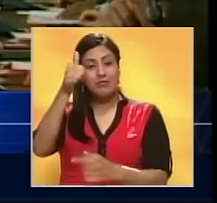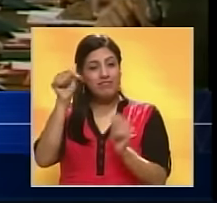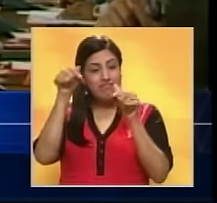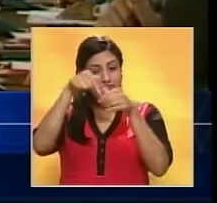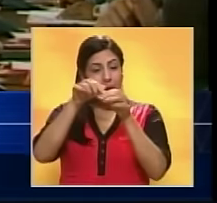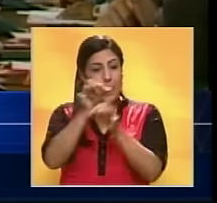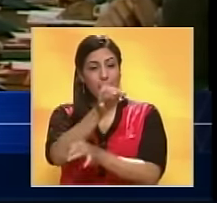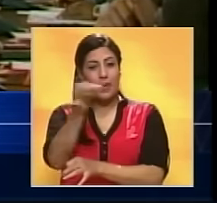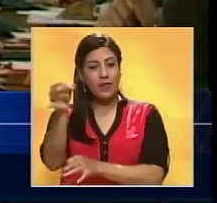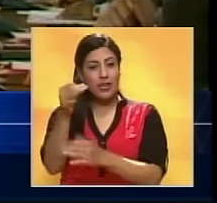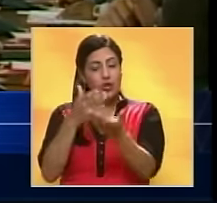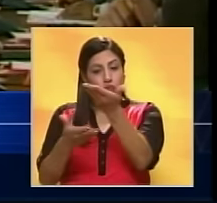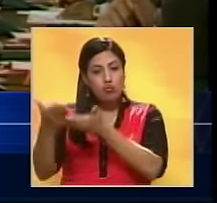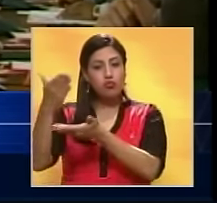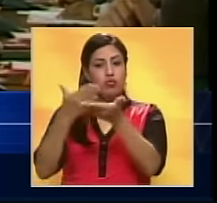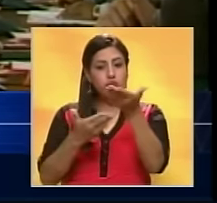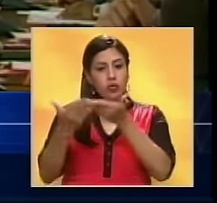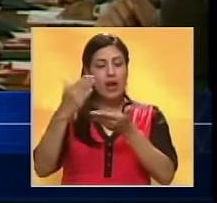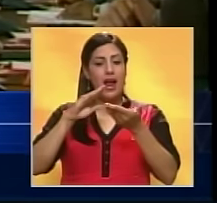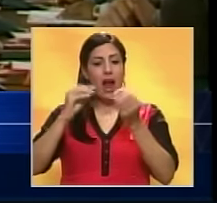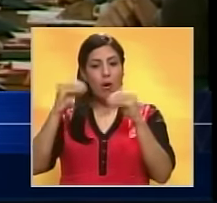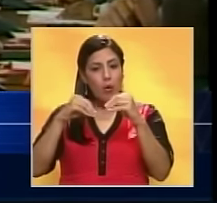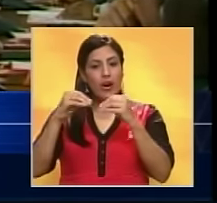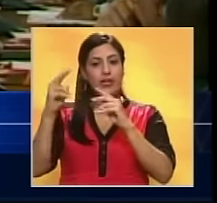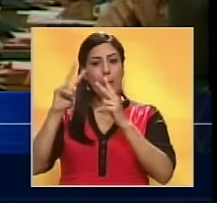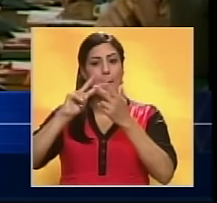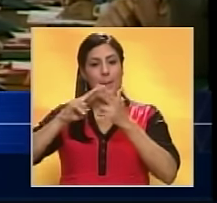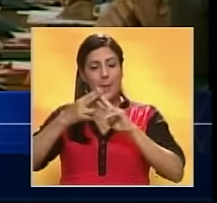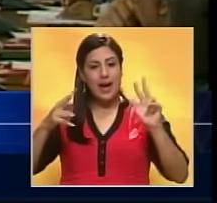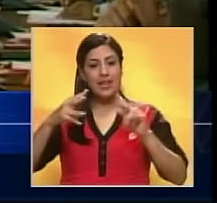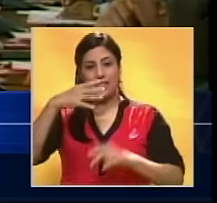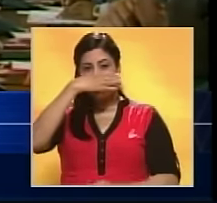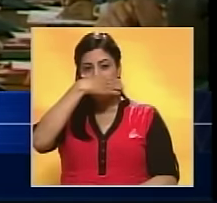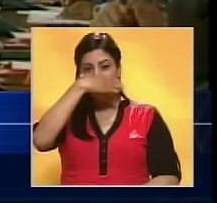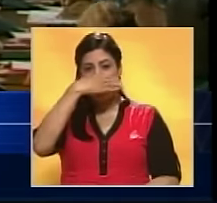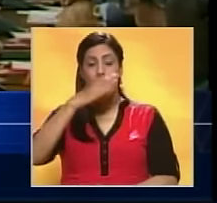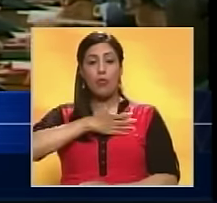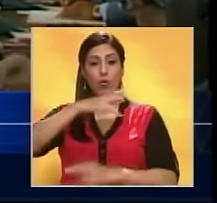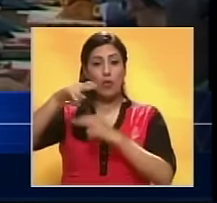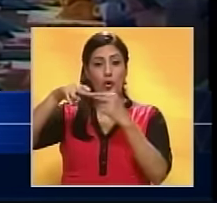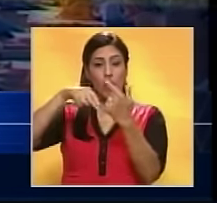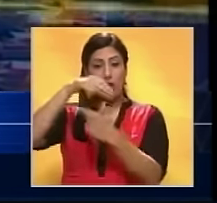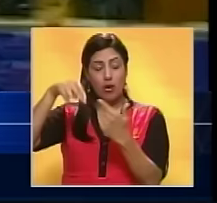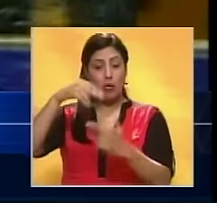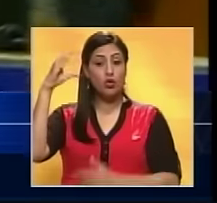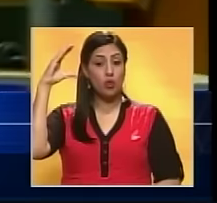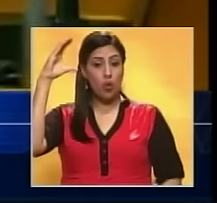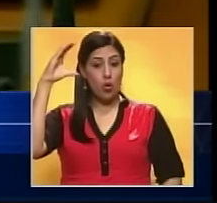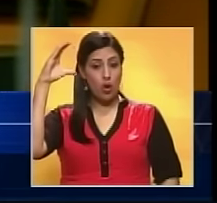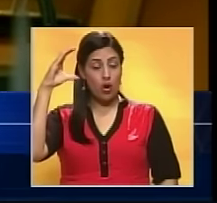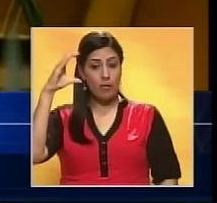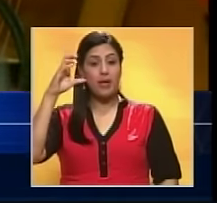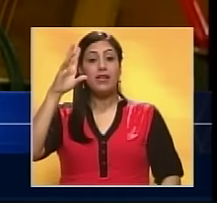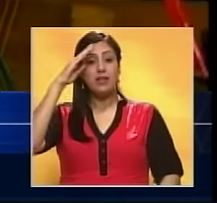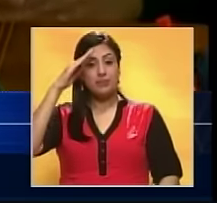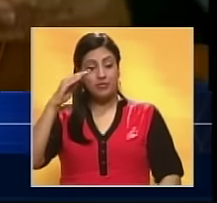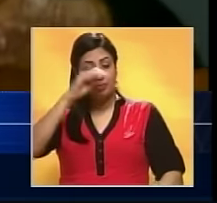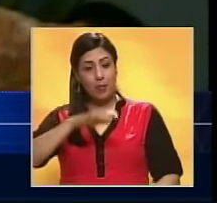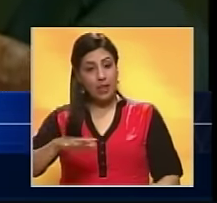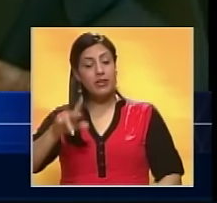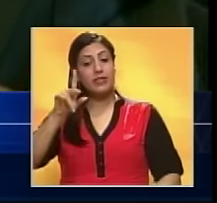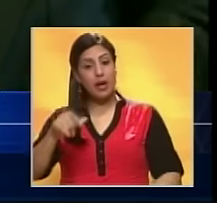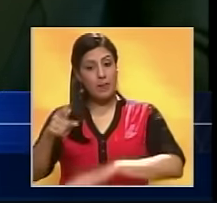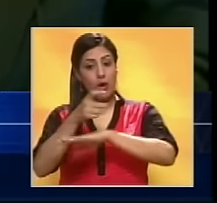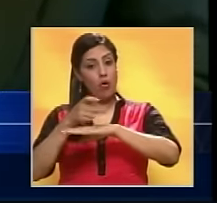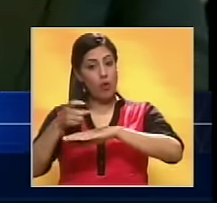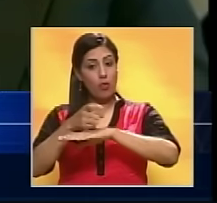perfecta para las negociaciones de paz entre la guerrilla de las Fuerzas Armadas Revolucionarias de Colombia, Ejército del Pueblo, y